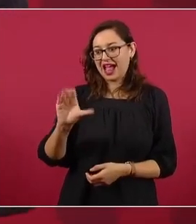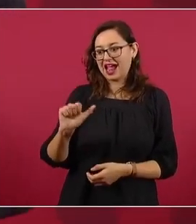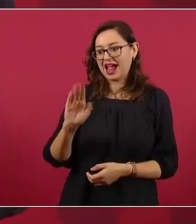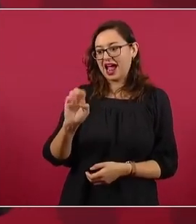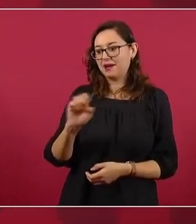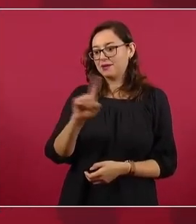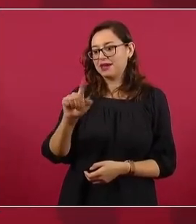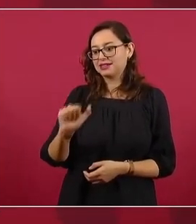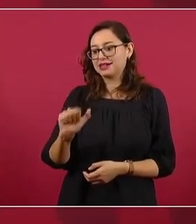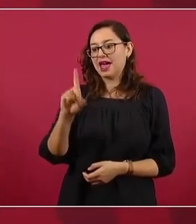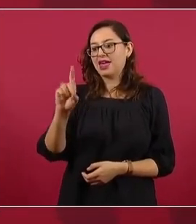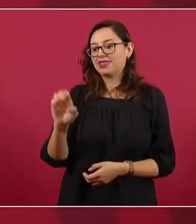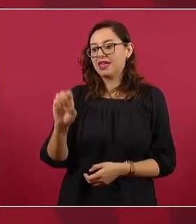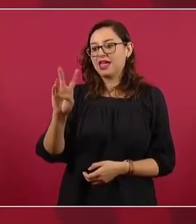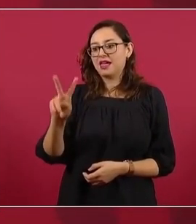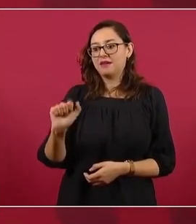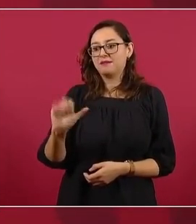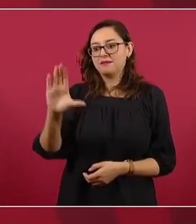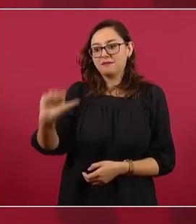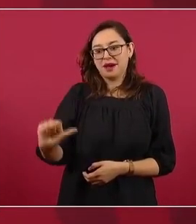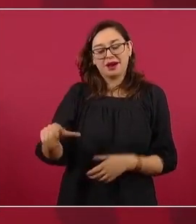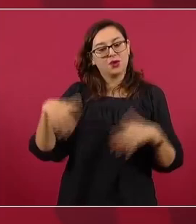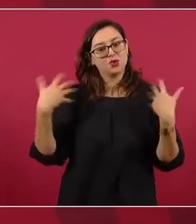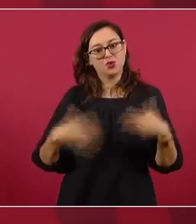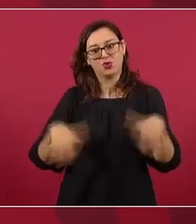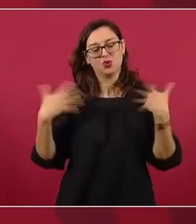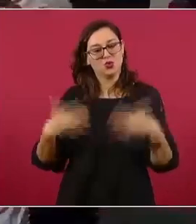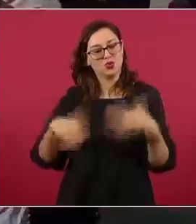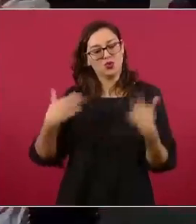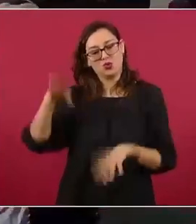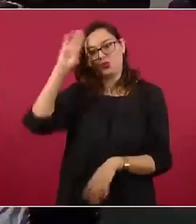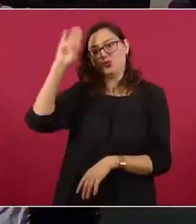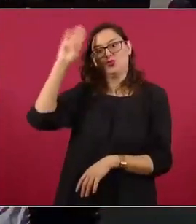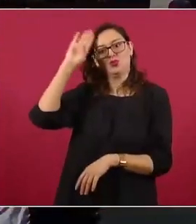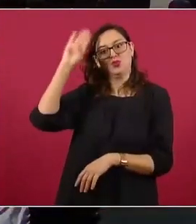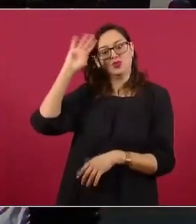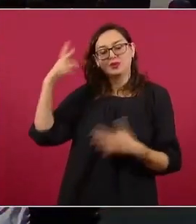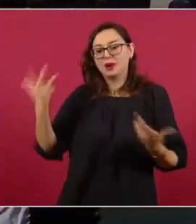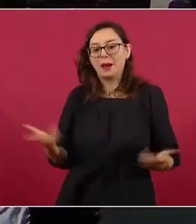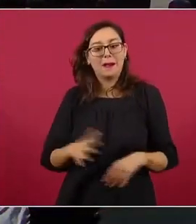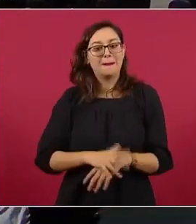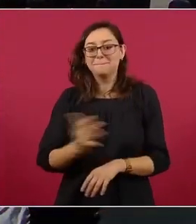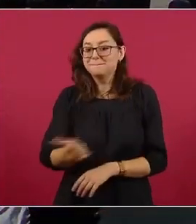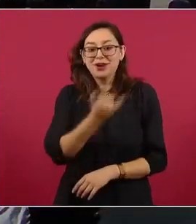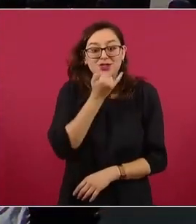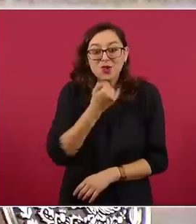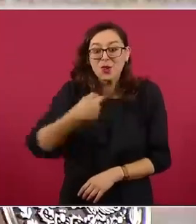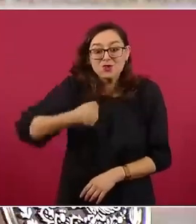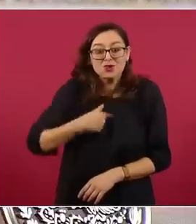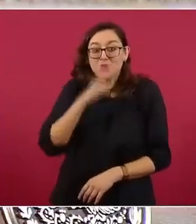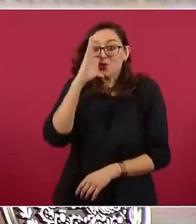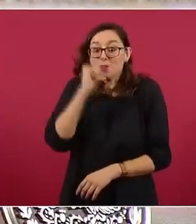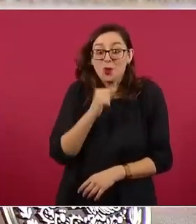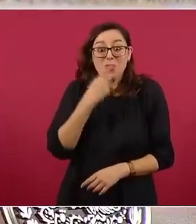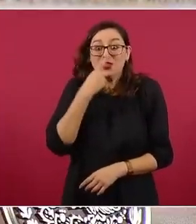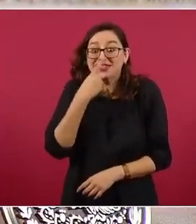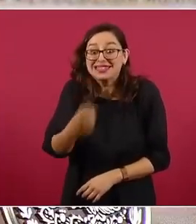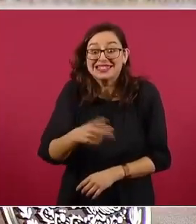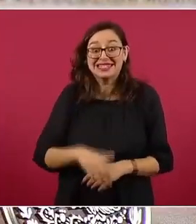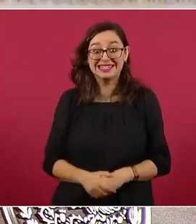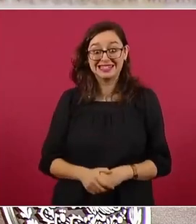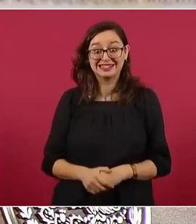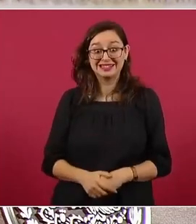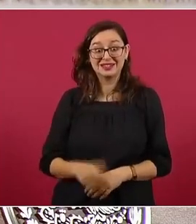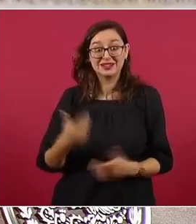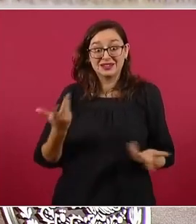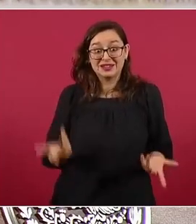No me pregunten de eso. Yo fui presidente de la sección instructora. No puedo discutir ese caso. Pues no. Mire, todo